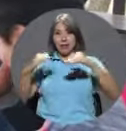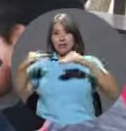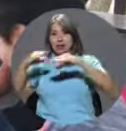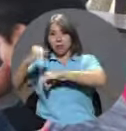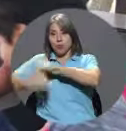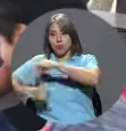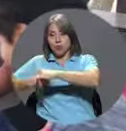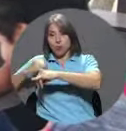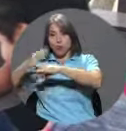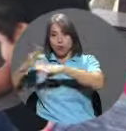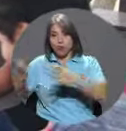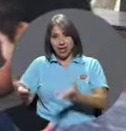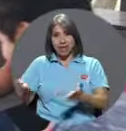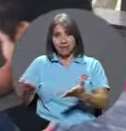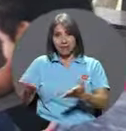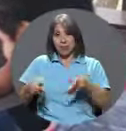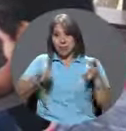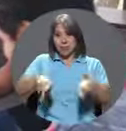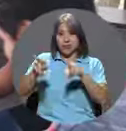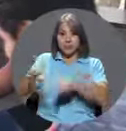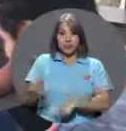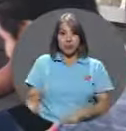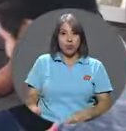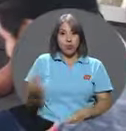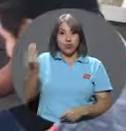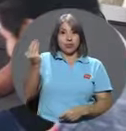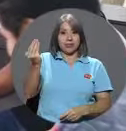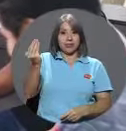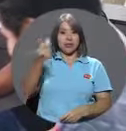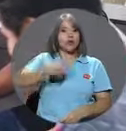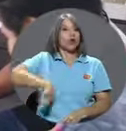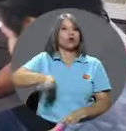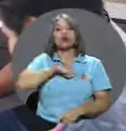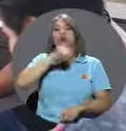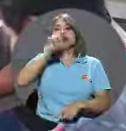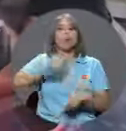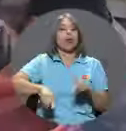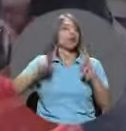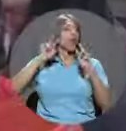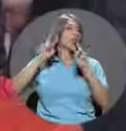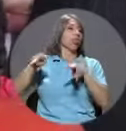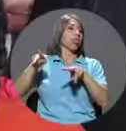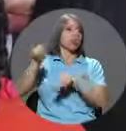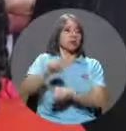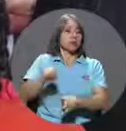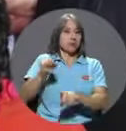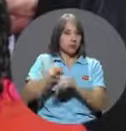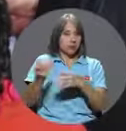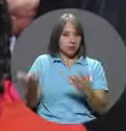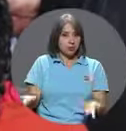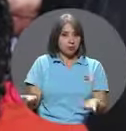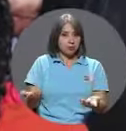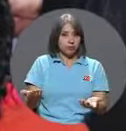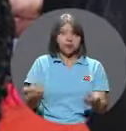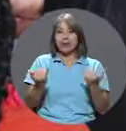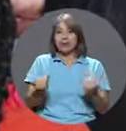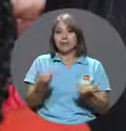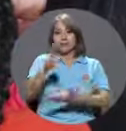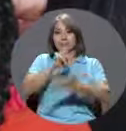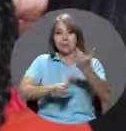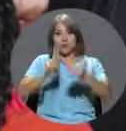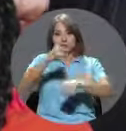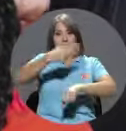la que nosotros recibimos, y por supuesto que nosotros no podríamos dejar pasar una situación como la que se está presentando. De ahí